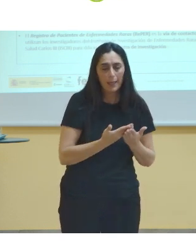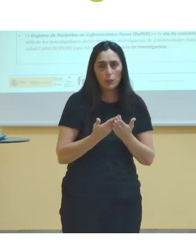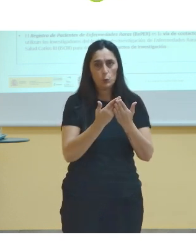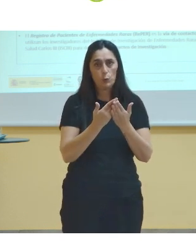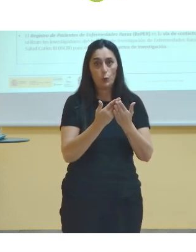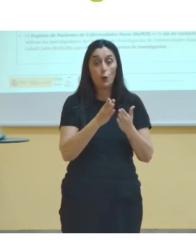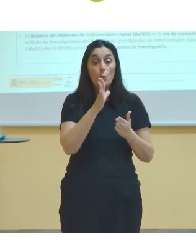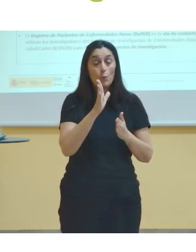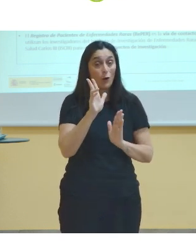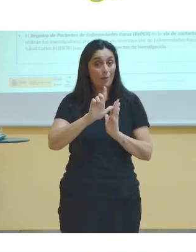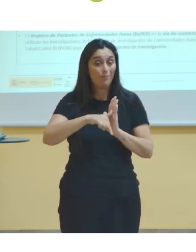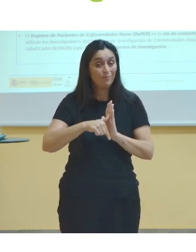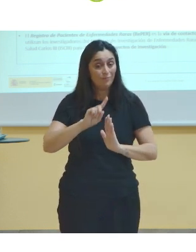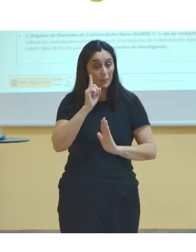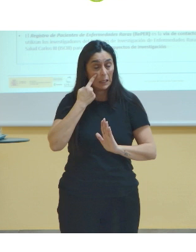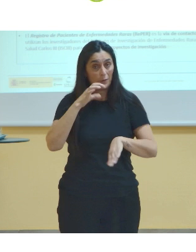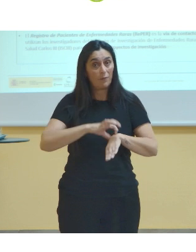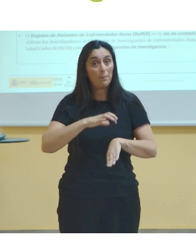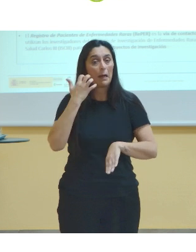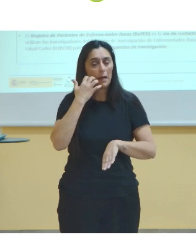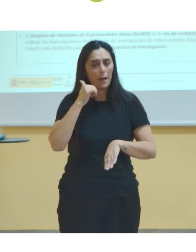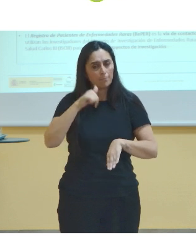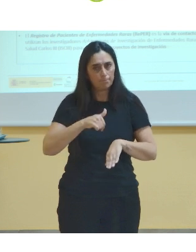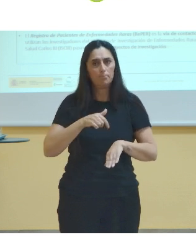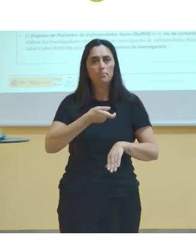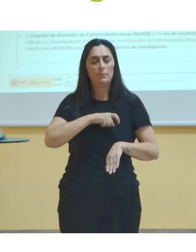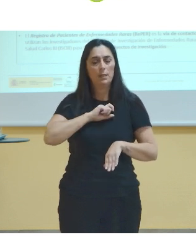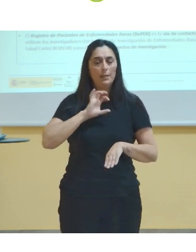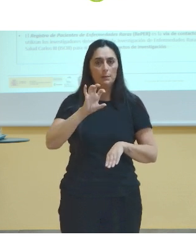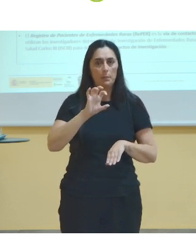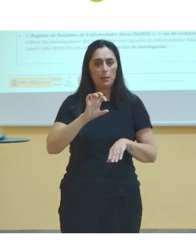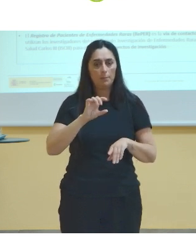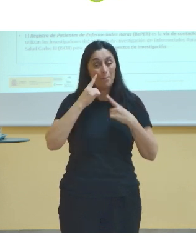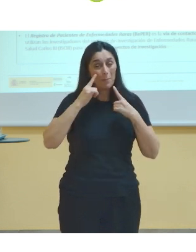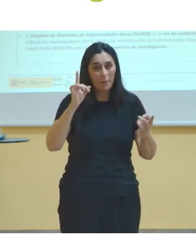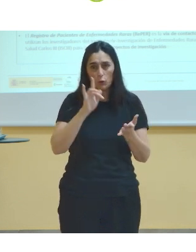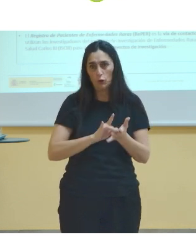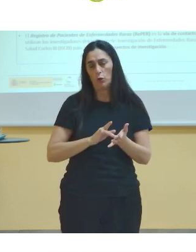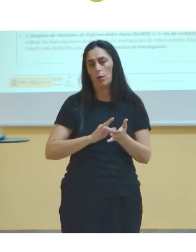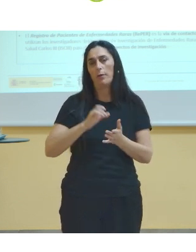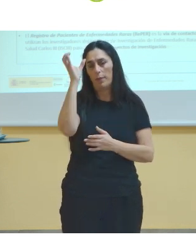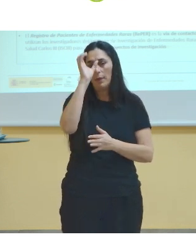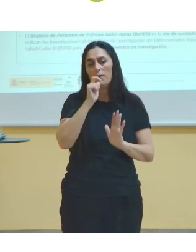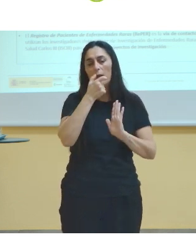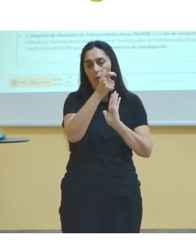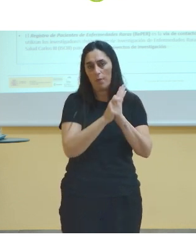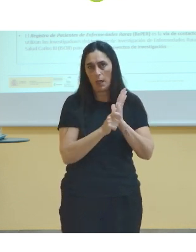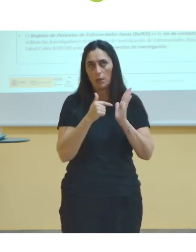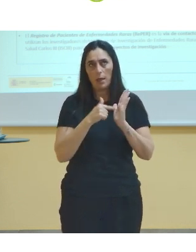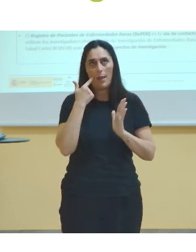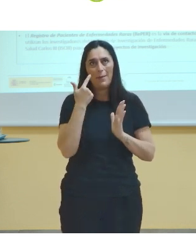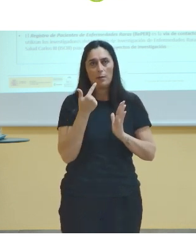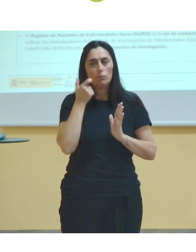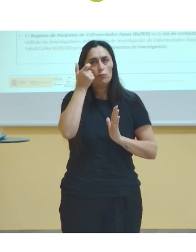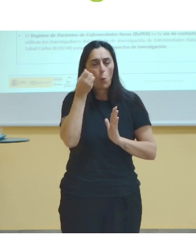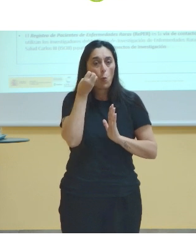por enfermedades raras en España. Por primera vez tenemos datos científicos acerca de cuánto se ha tardado, por primera